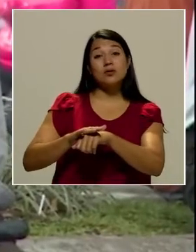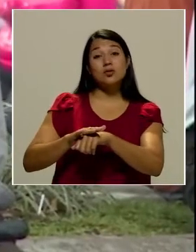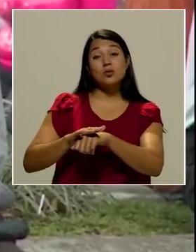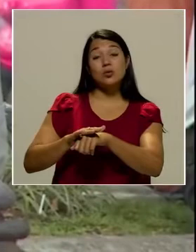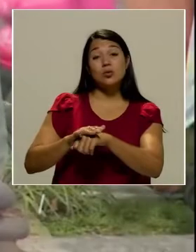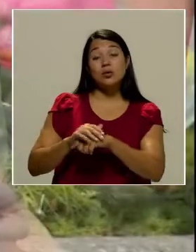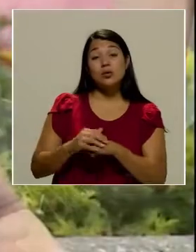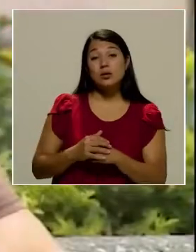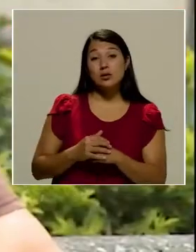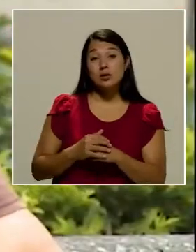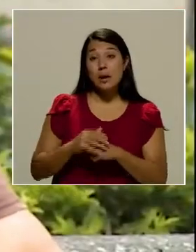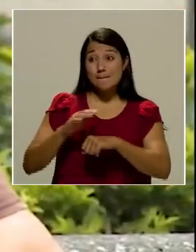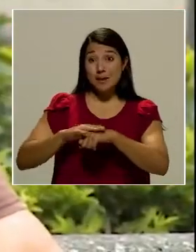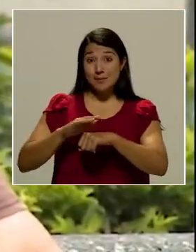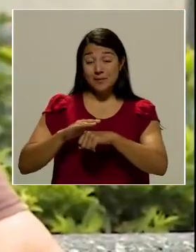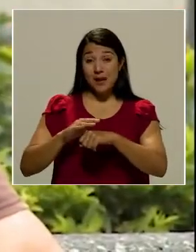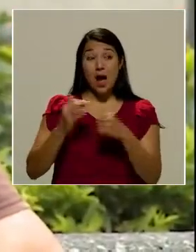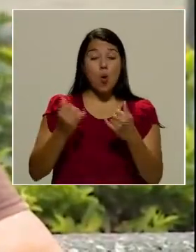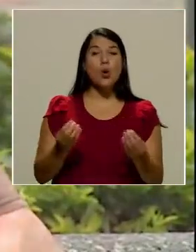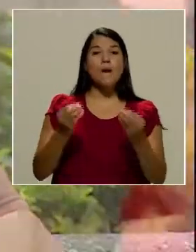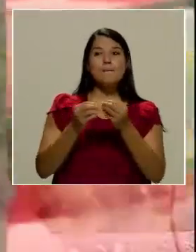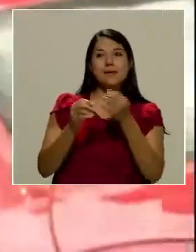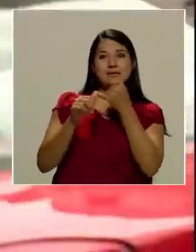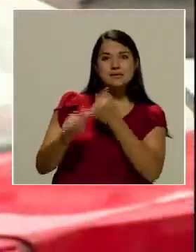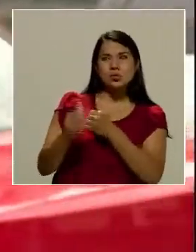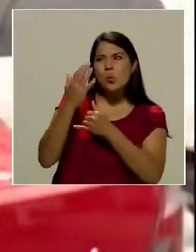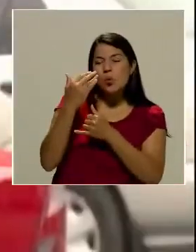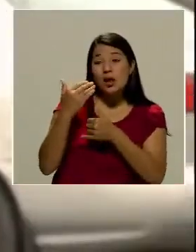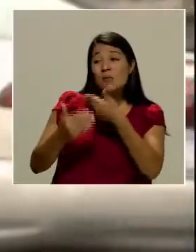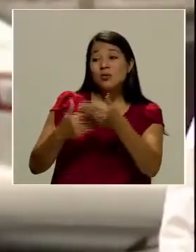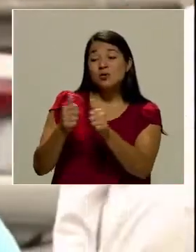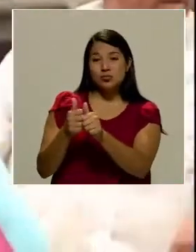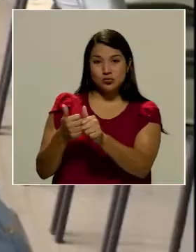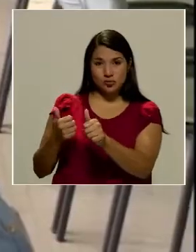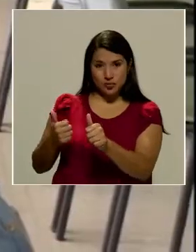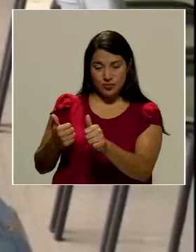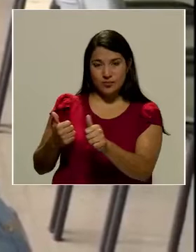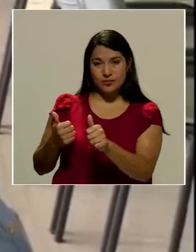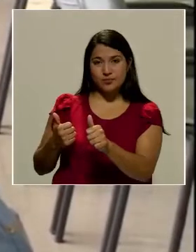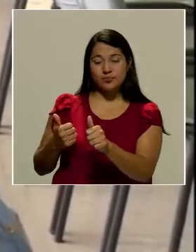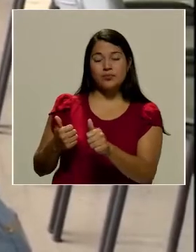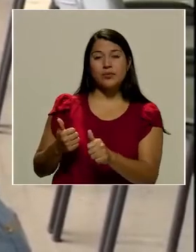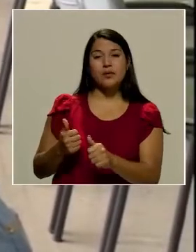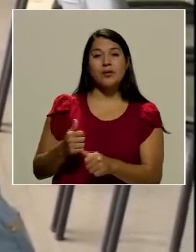pobreza aumentar las denuncias, ¿verdad?, por atrasos en las resoluciones a su